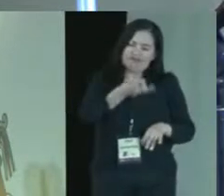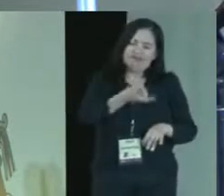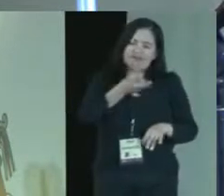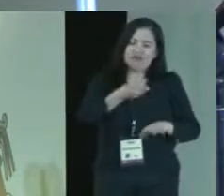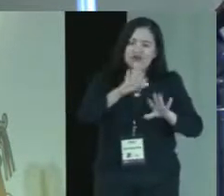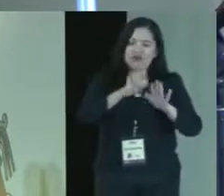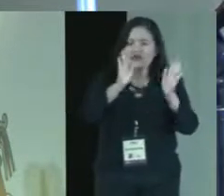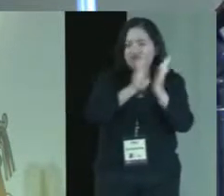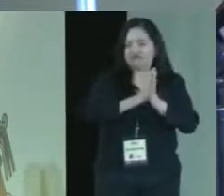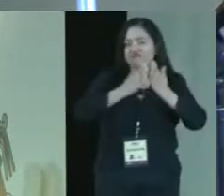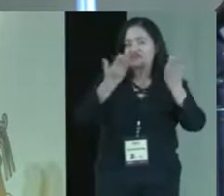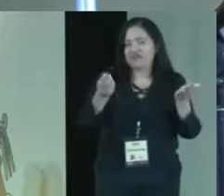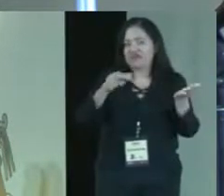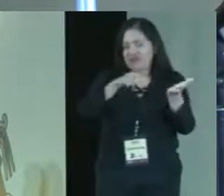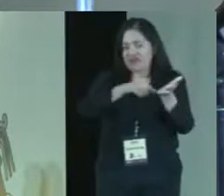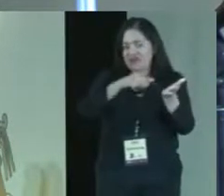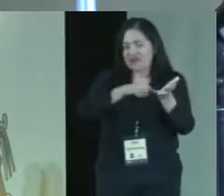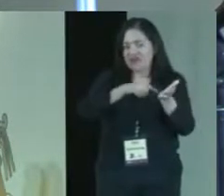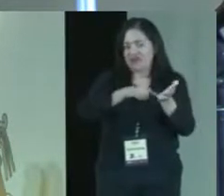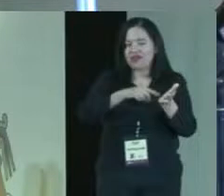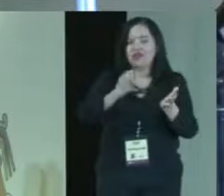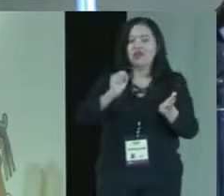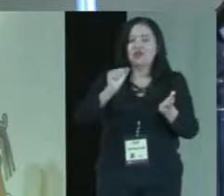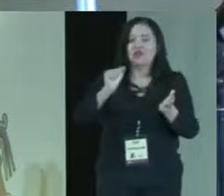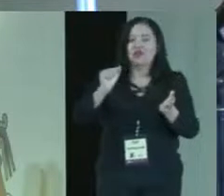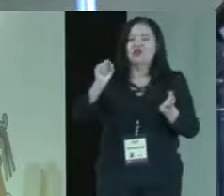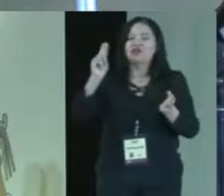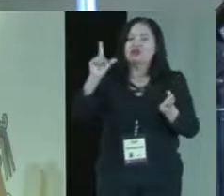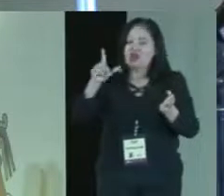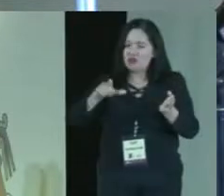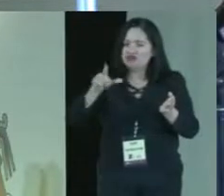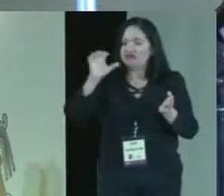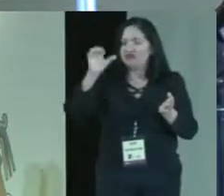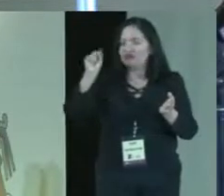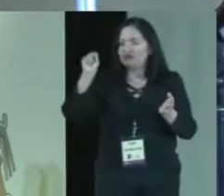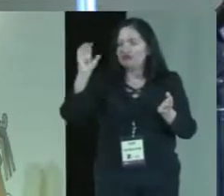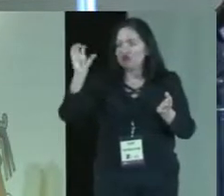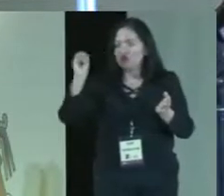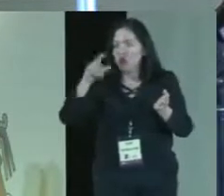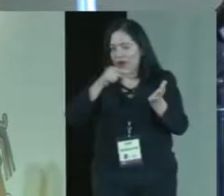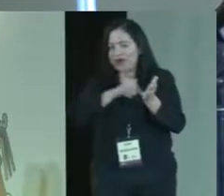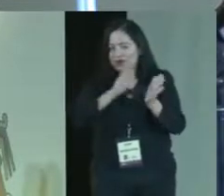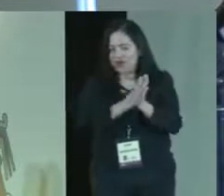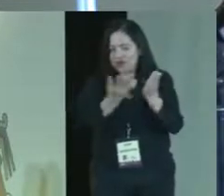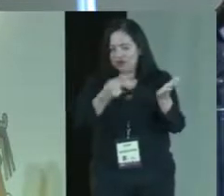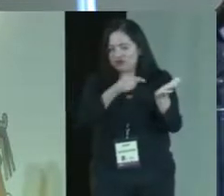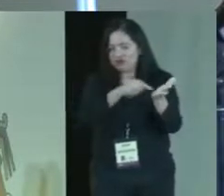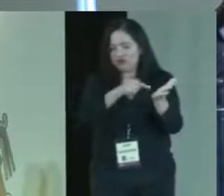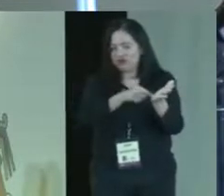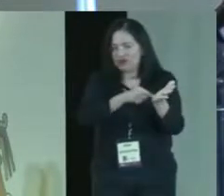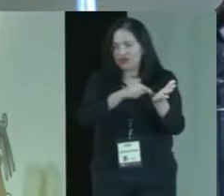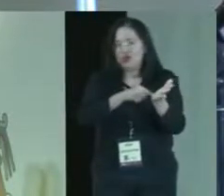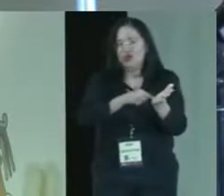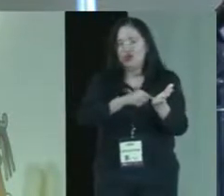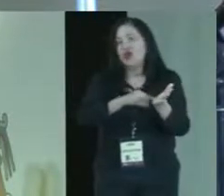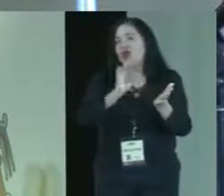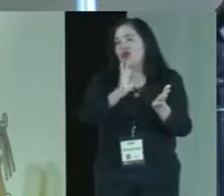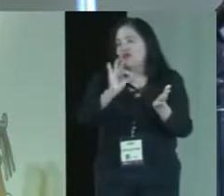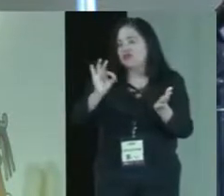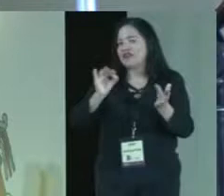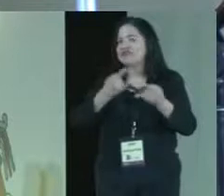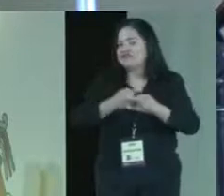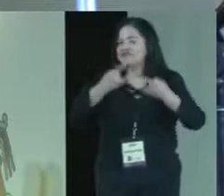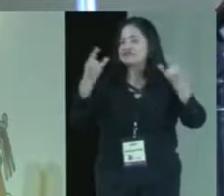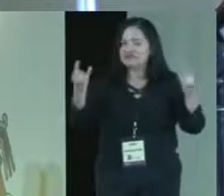en el libro del compañero Saúl Escobar, con datos duros y además con referencias históricas muy importantes, ya lo